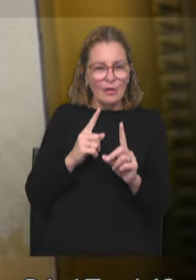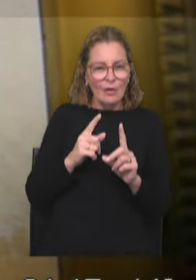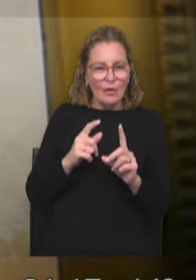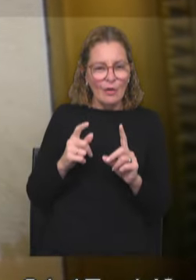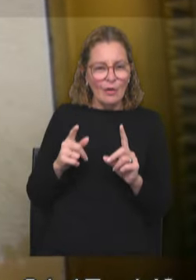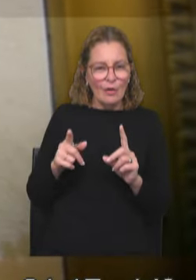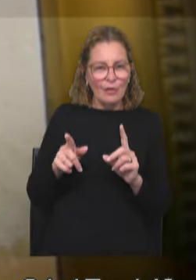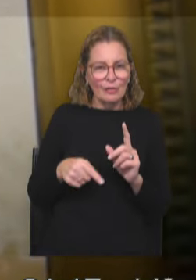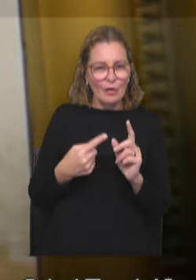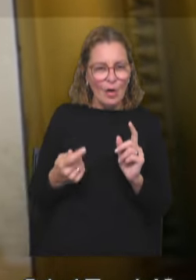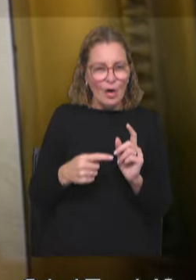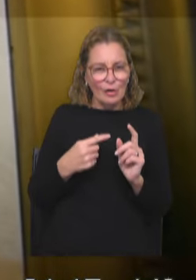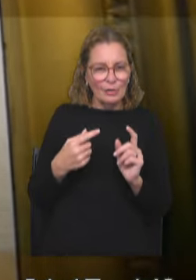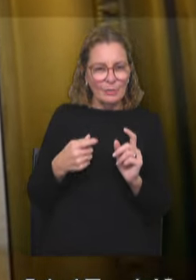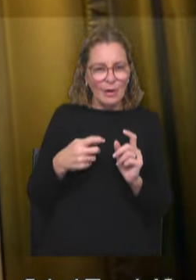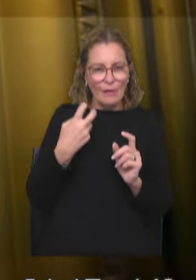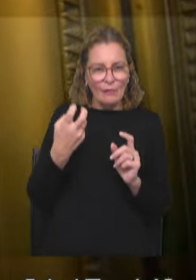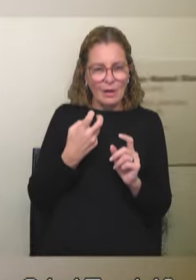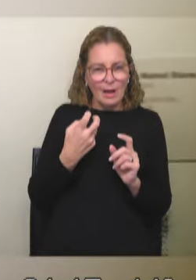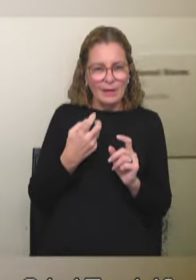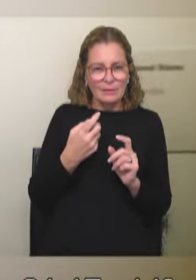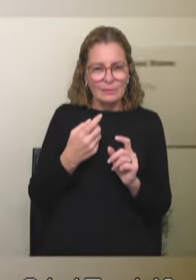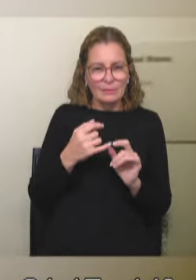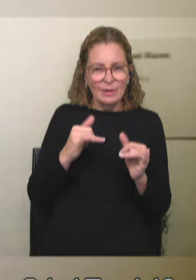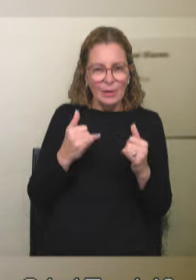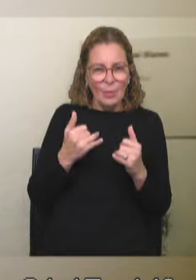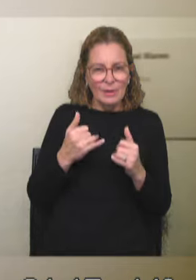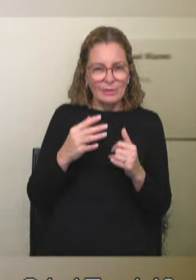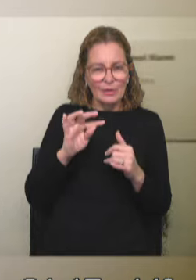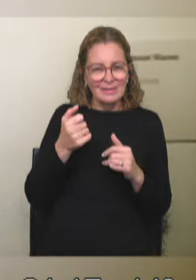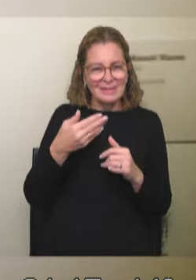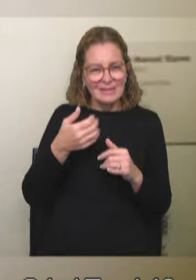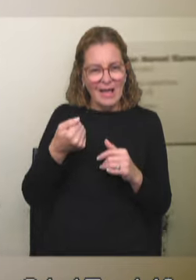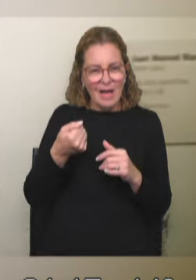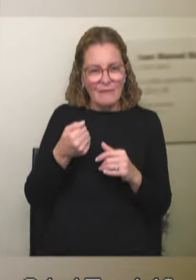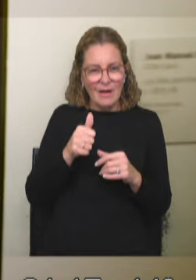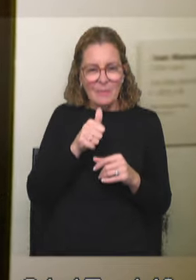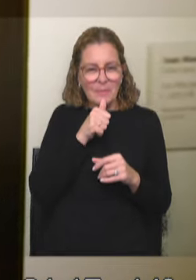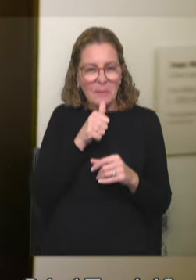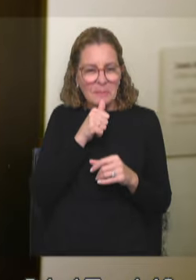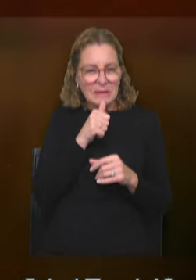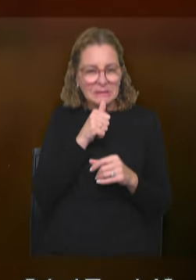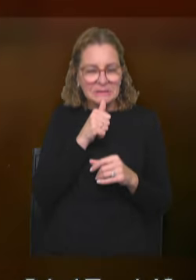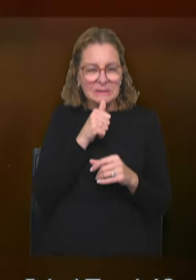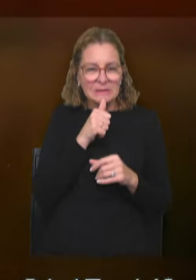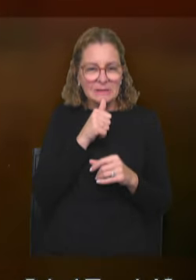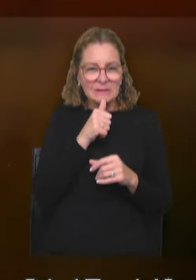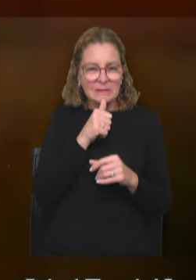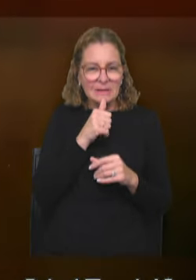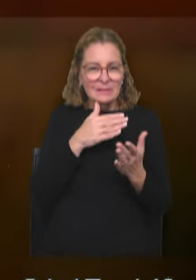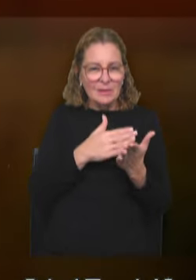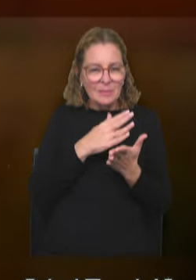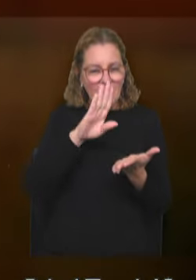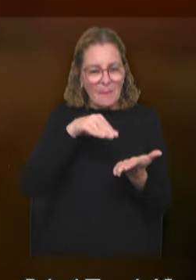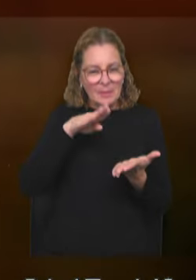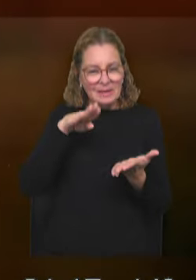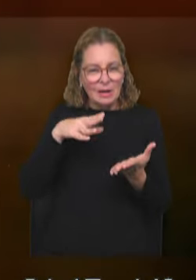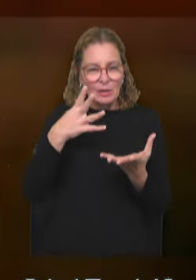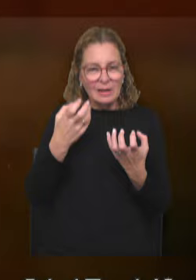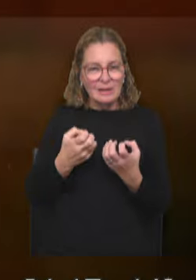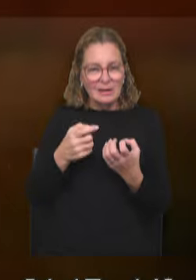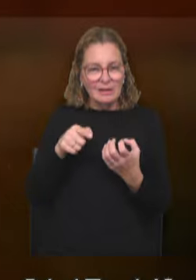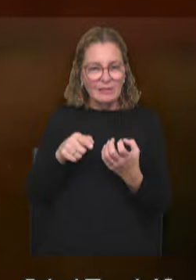o yendo a buscar los enemigos, pero si no, está jugando a la taba, está en el palenque tomando mate. Blanes siempre pinta lo que quiere, a pesar de